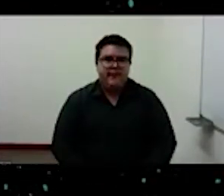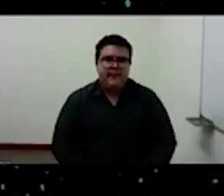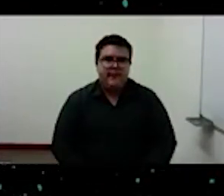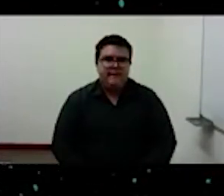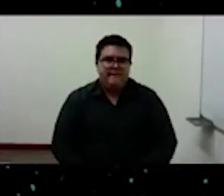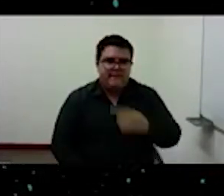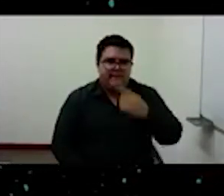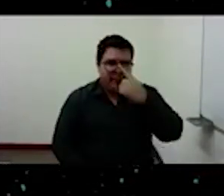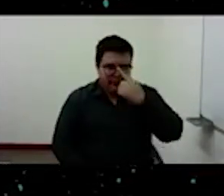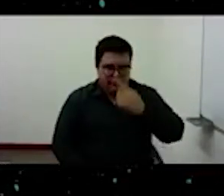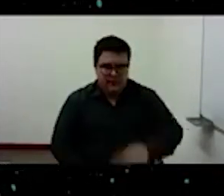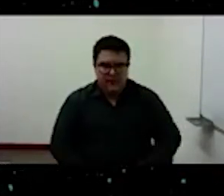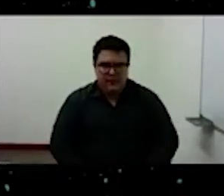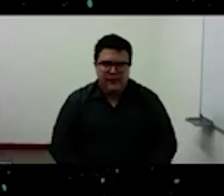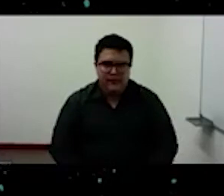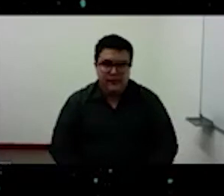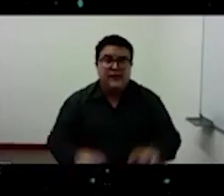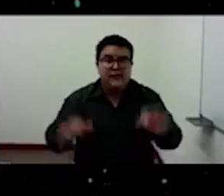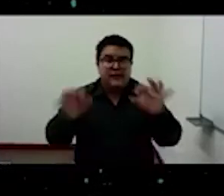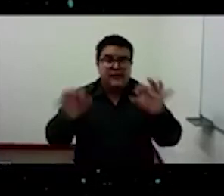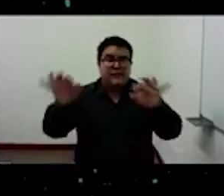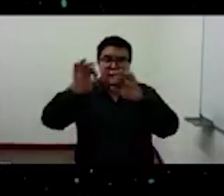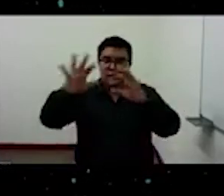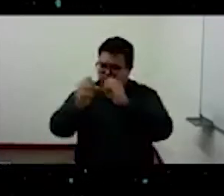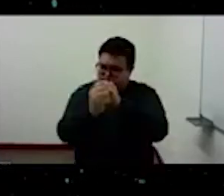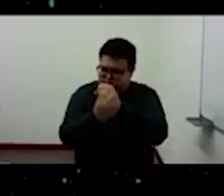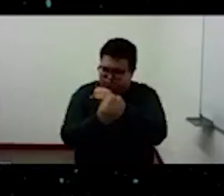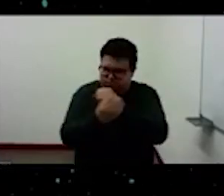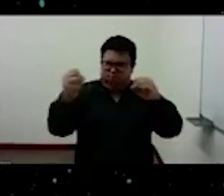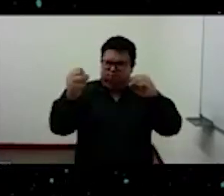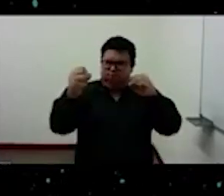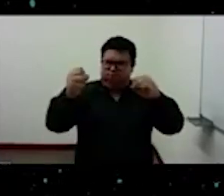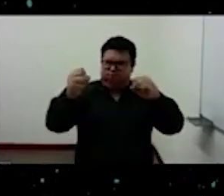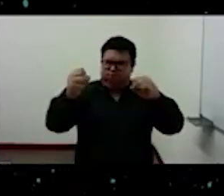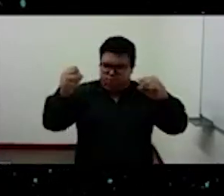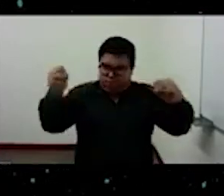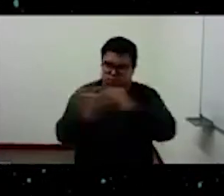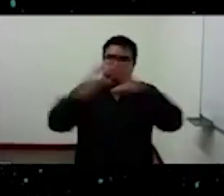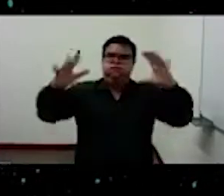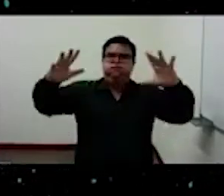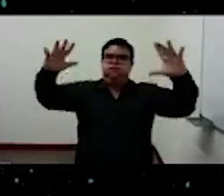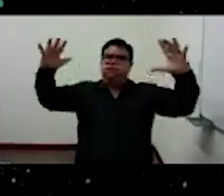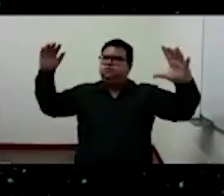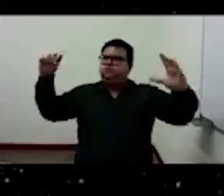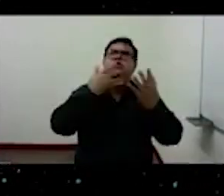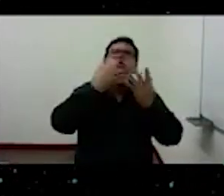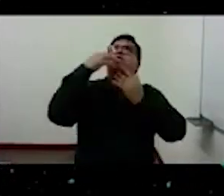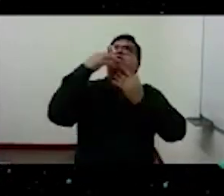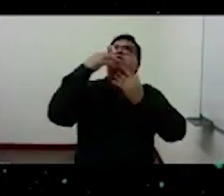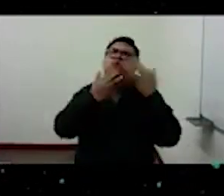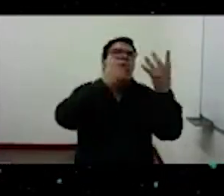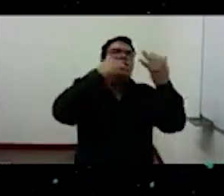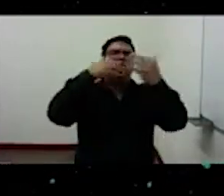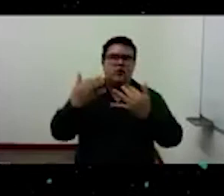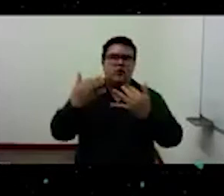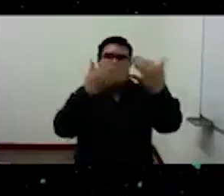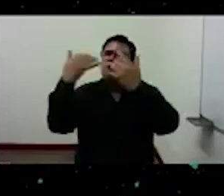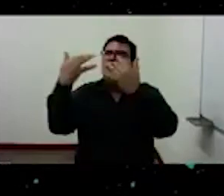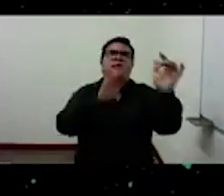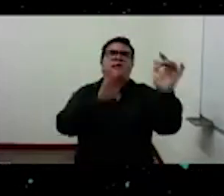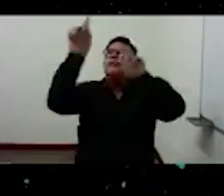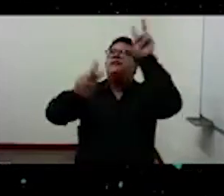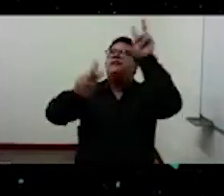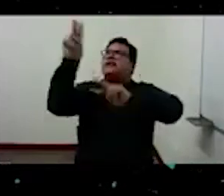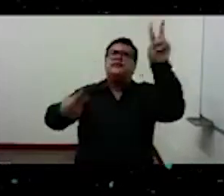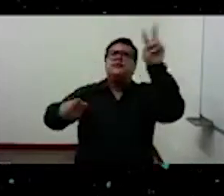En la implosión prepictórica, las fuerzas cromáticas se virtualizan, es decir, se concentran con la